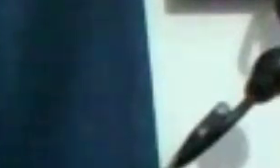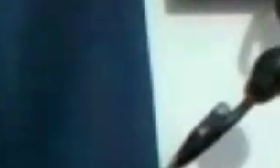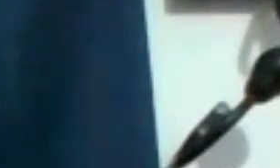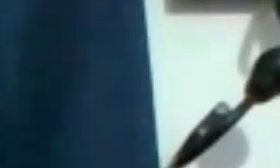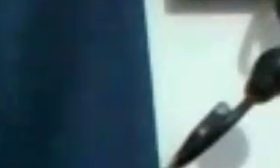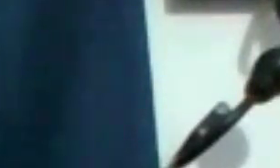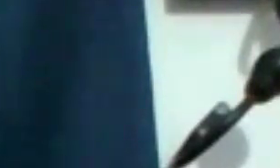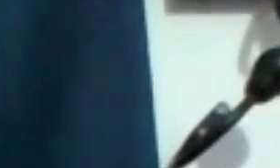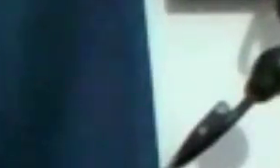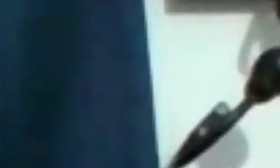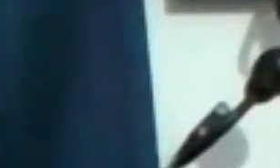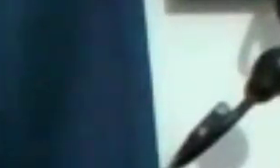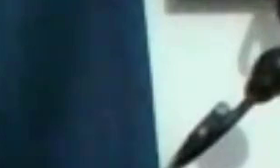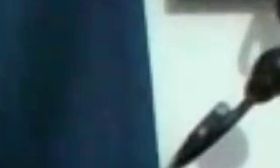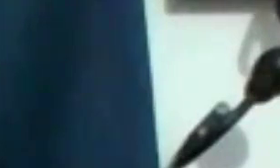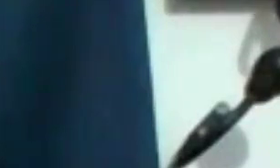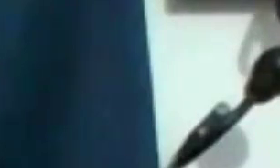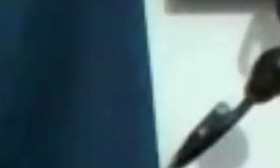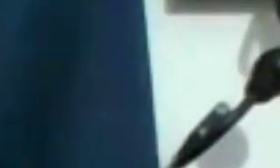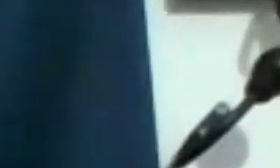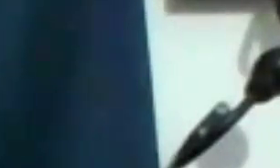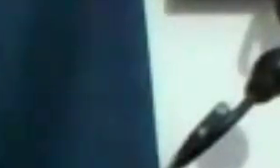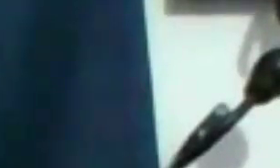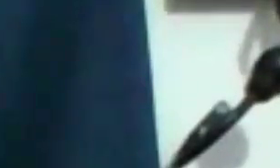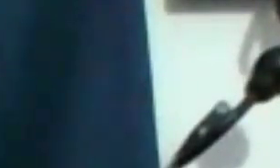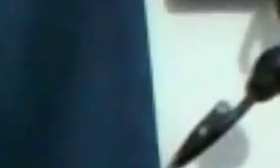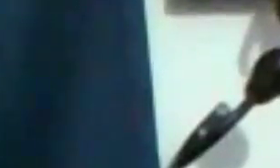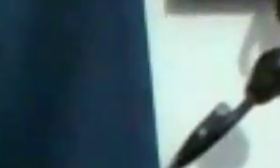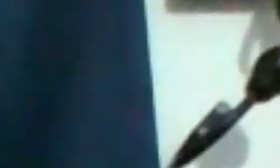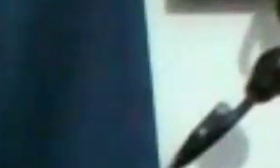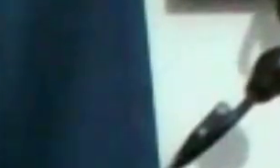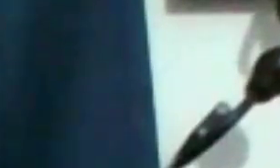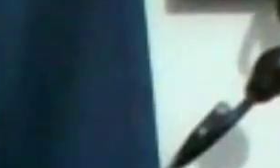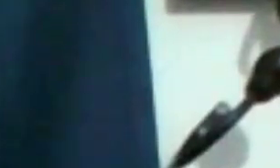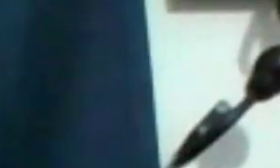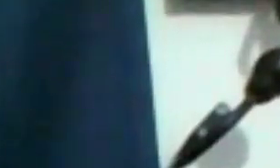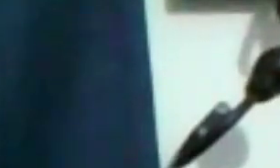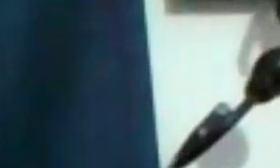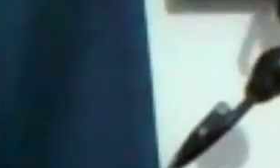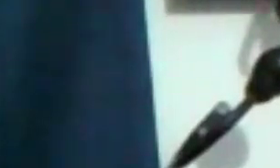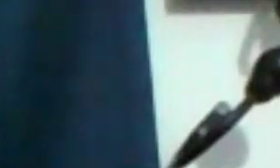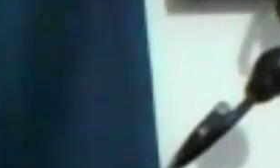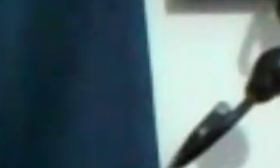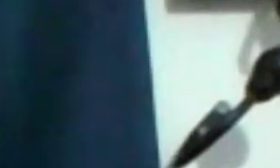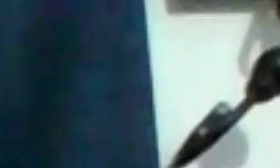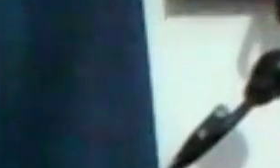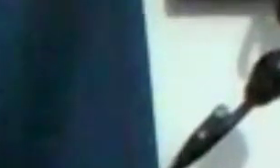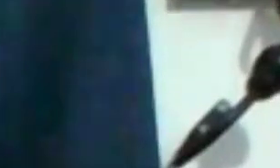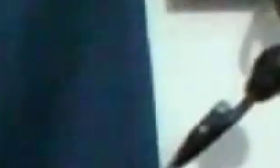testimonios. ¿Queremos conocer a alguien? Veamos cómo entre flores y velas llegó al